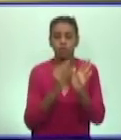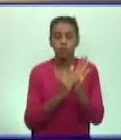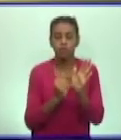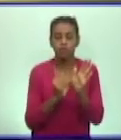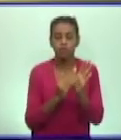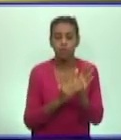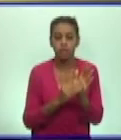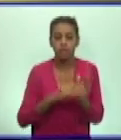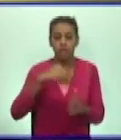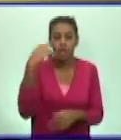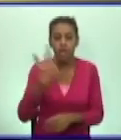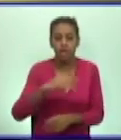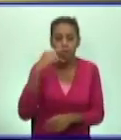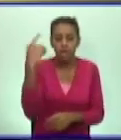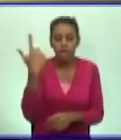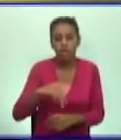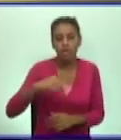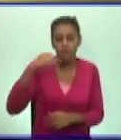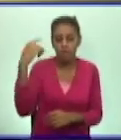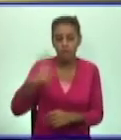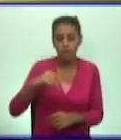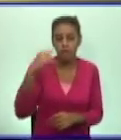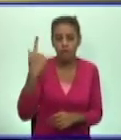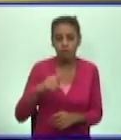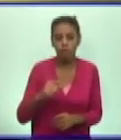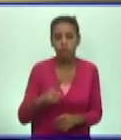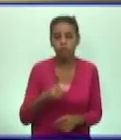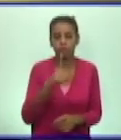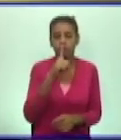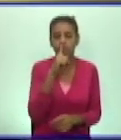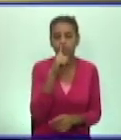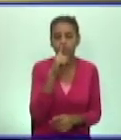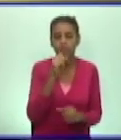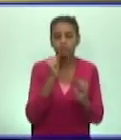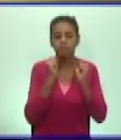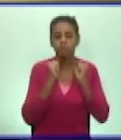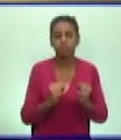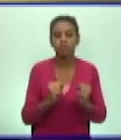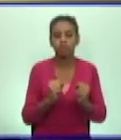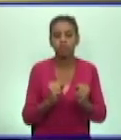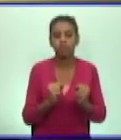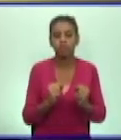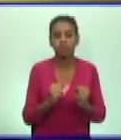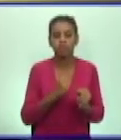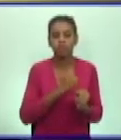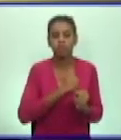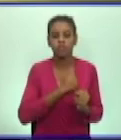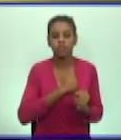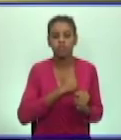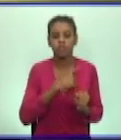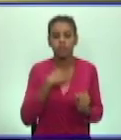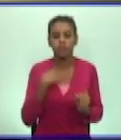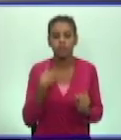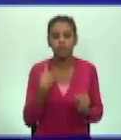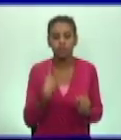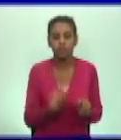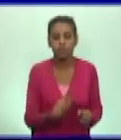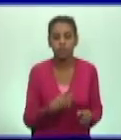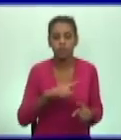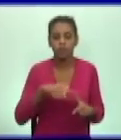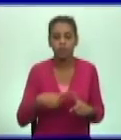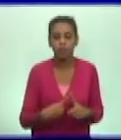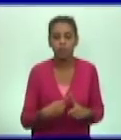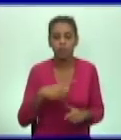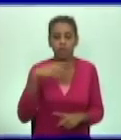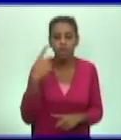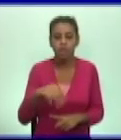sometido a grandes torturas, pero siempre mantenía la firmeza de que decía que quería matarlo porque es enemigo de mi patria, porque es